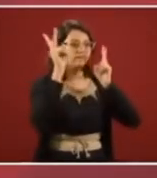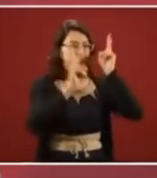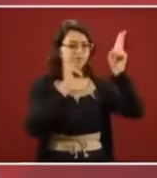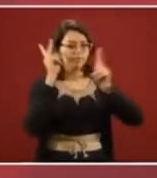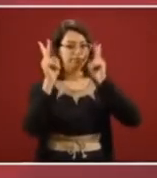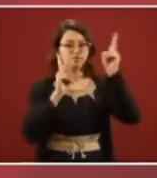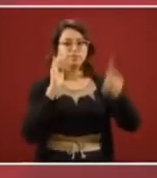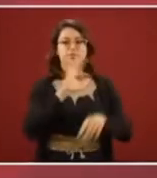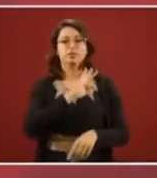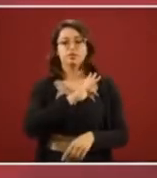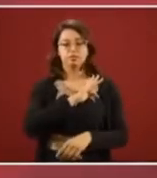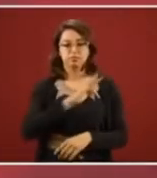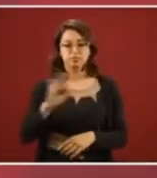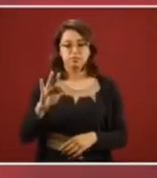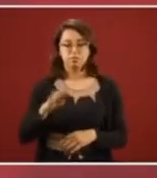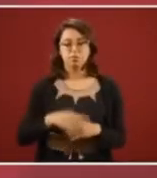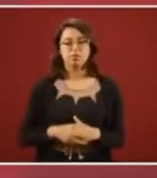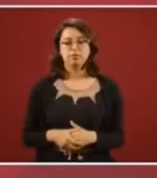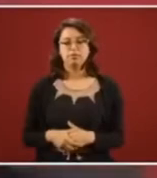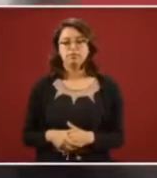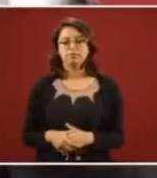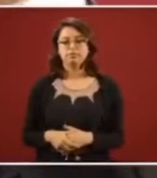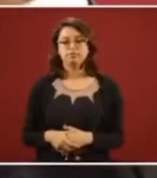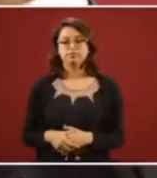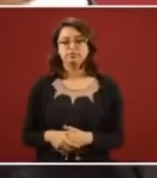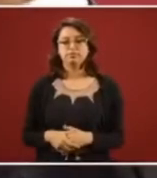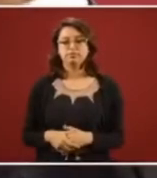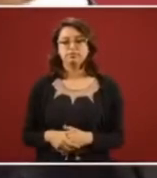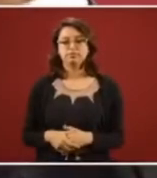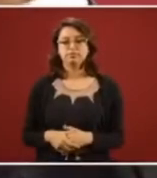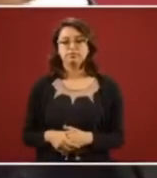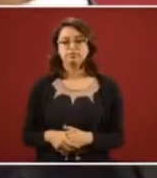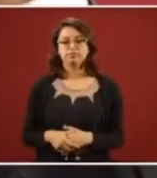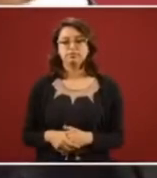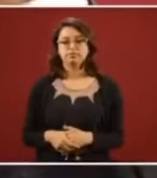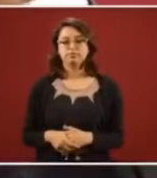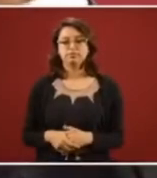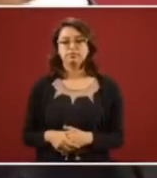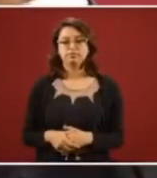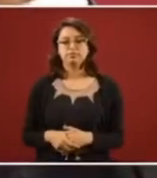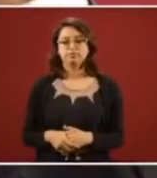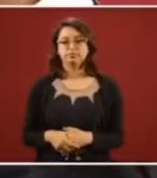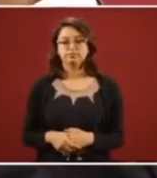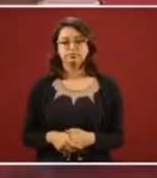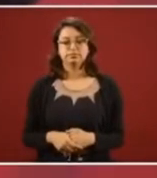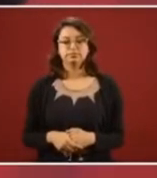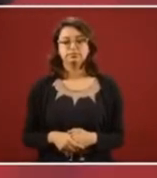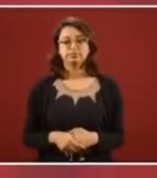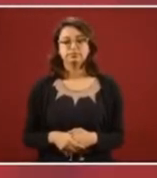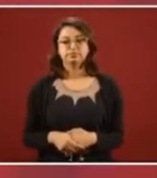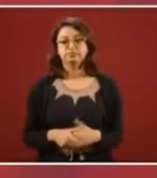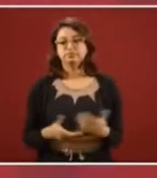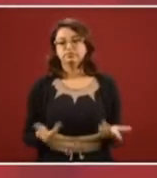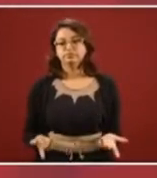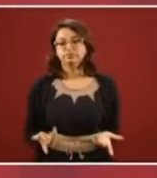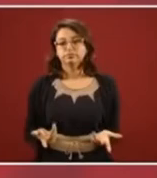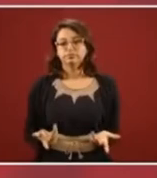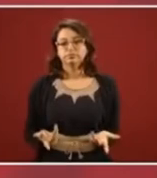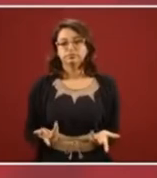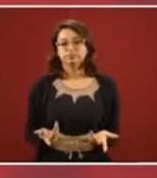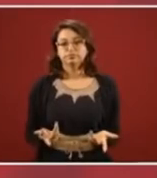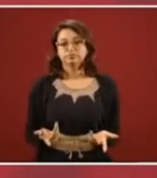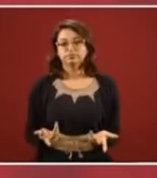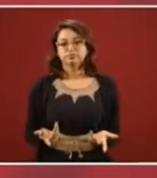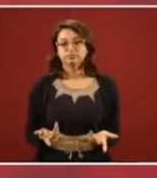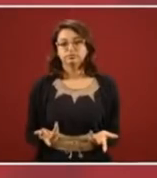y nosotros vamos a atender en we are going twitter en la parte que tenía estado